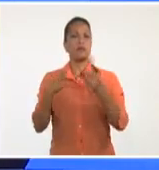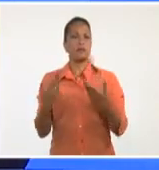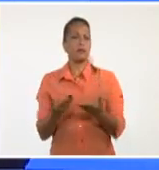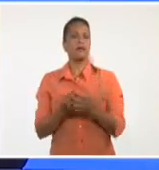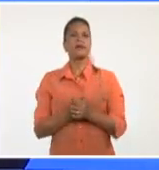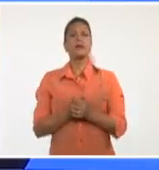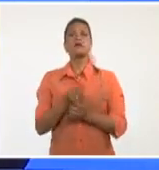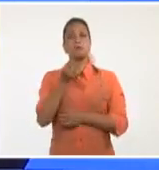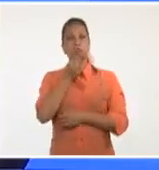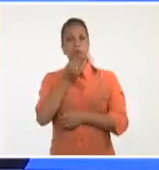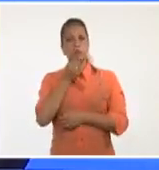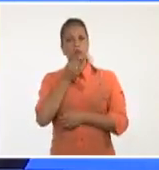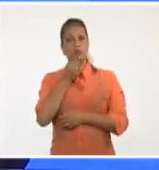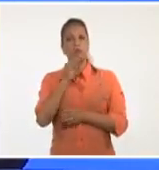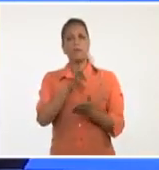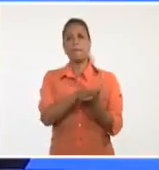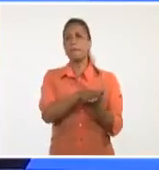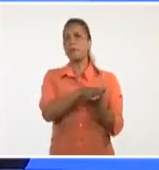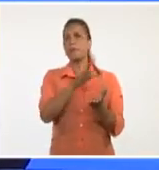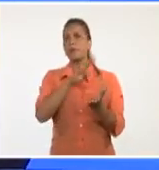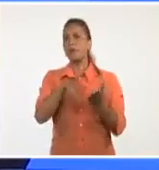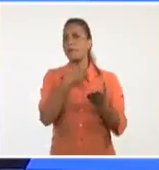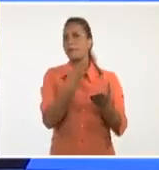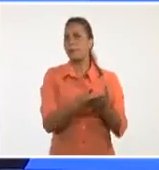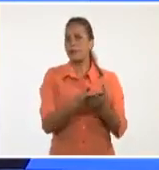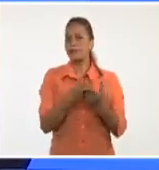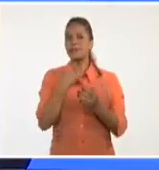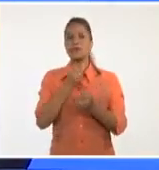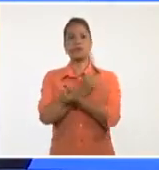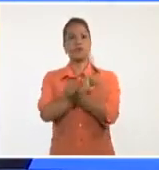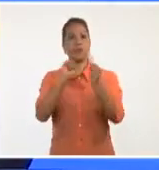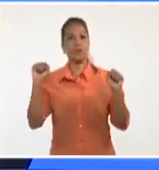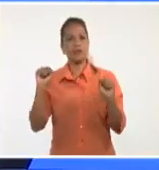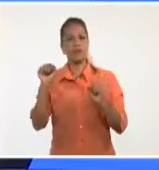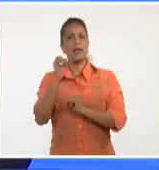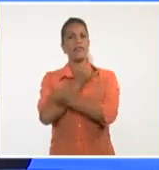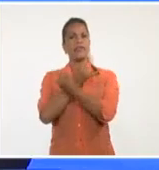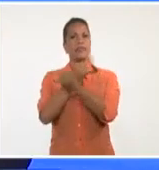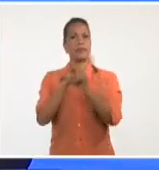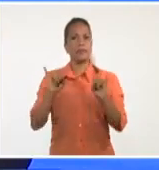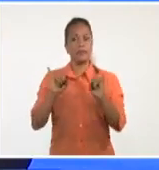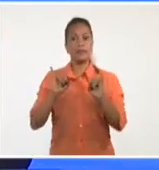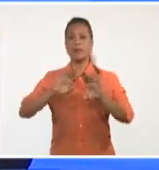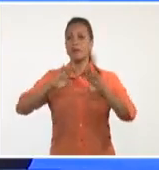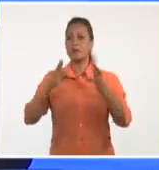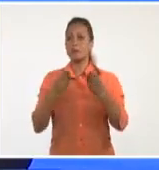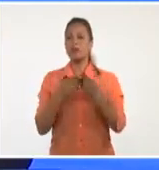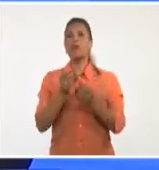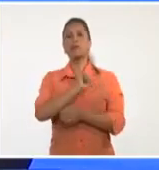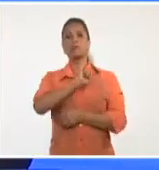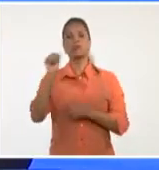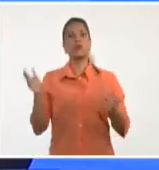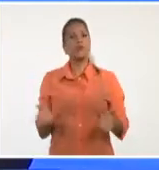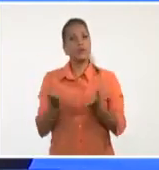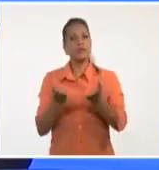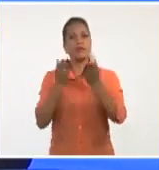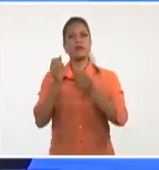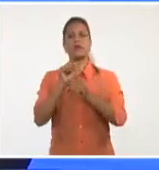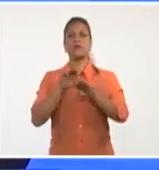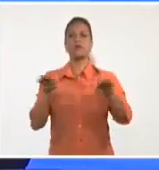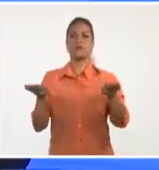proponerse con soberanía, independencia y profundas convicciones alcanzar un desarrollo